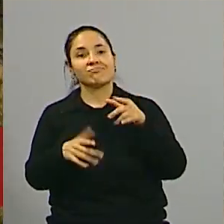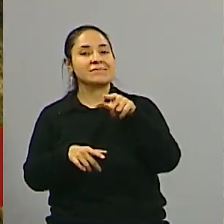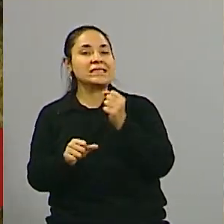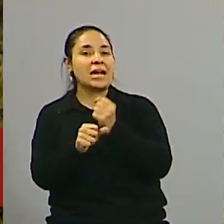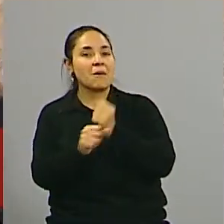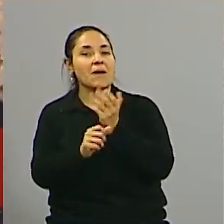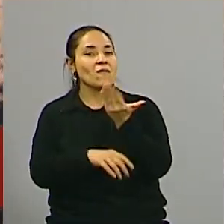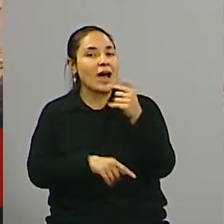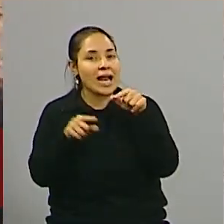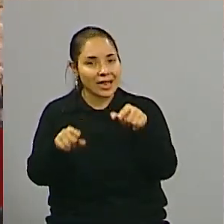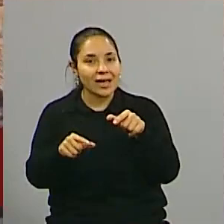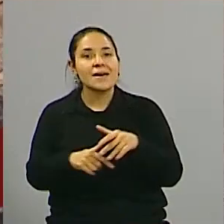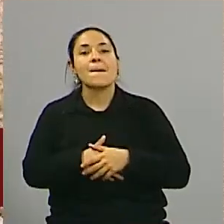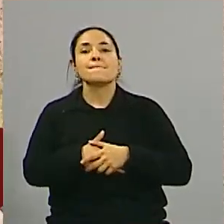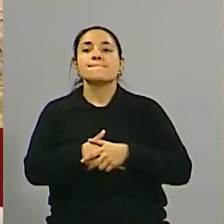Heras tiene